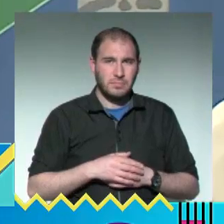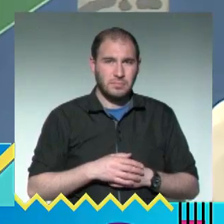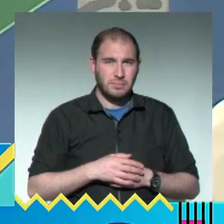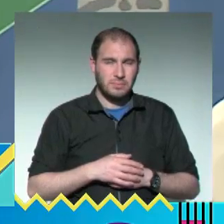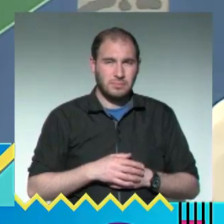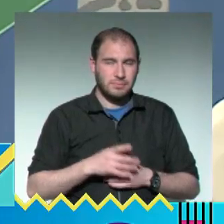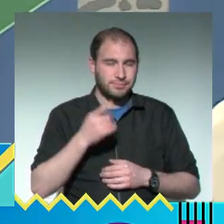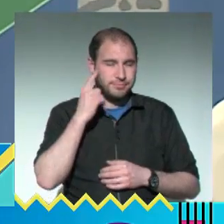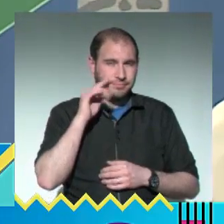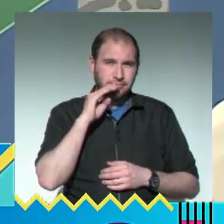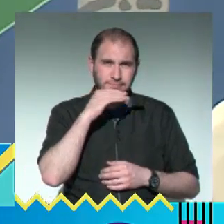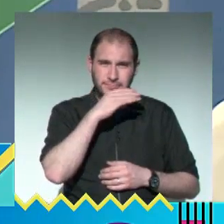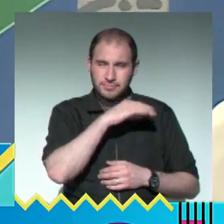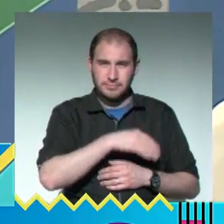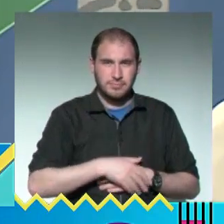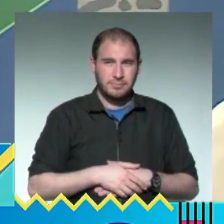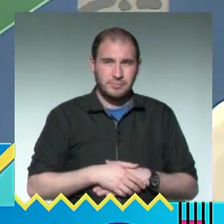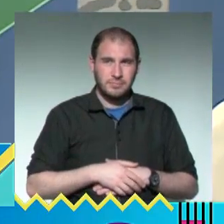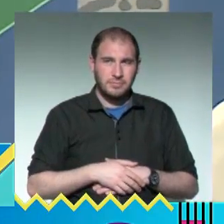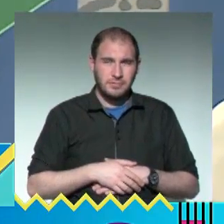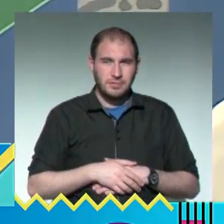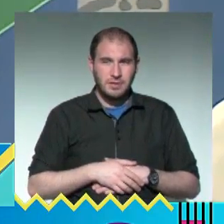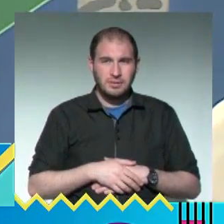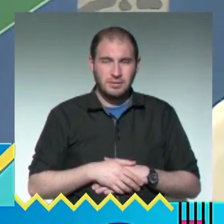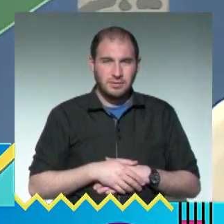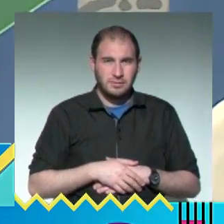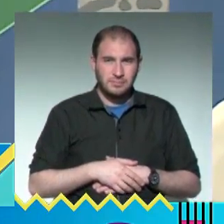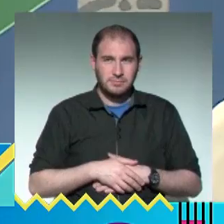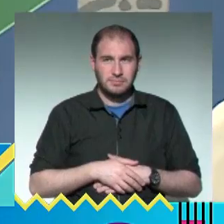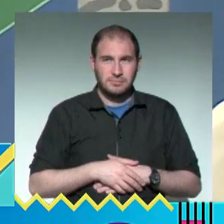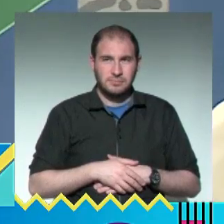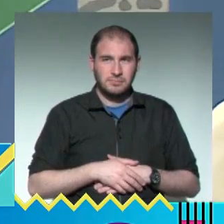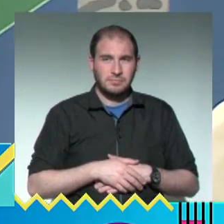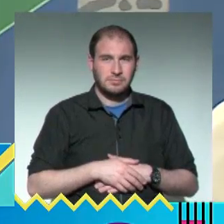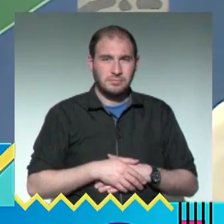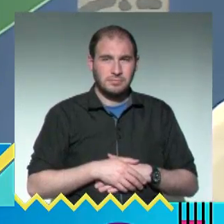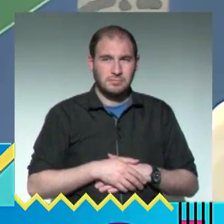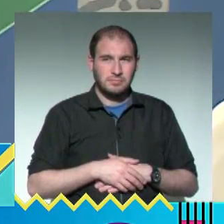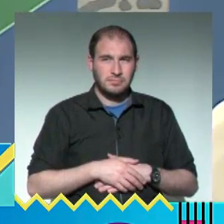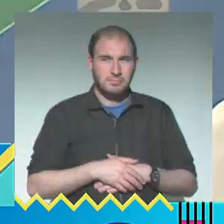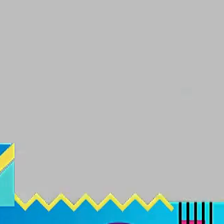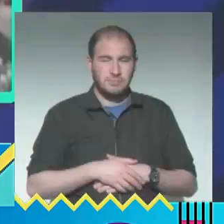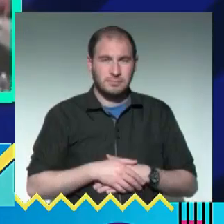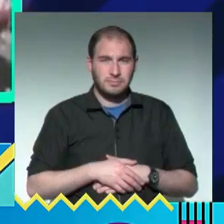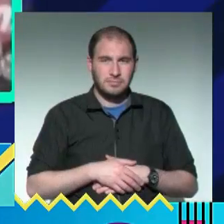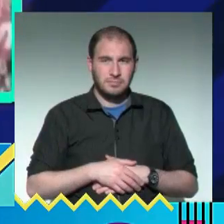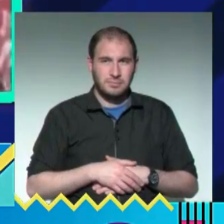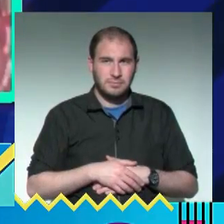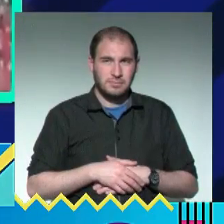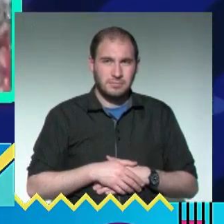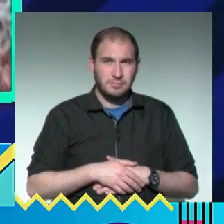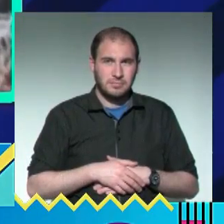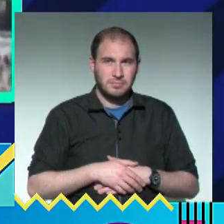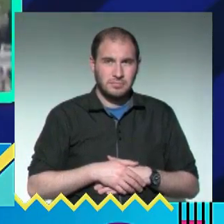por activistas. No. Puede haber algo espontáneo, pero ahí hay la gente que ya sabemos